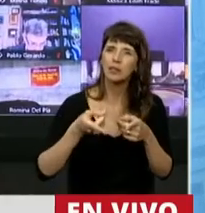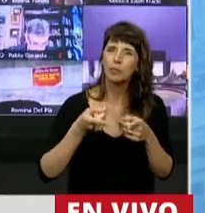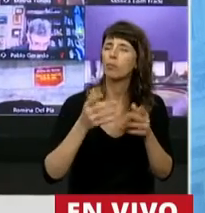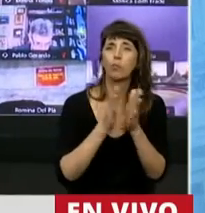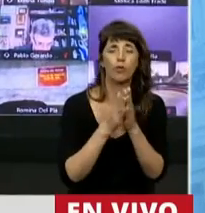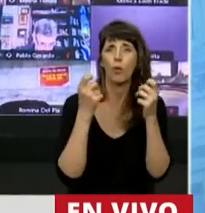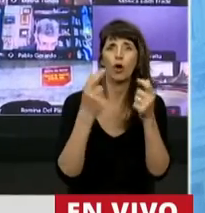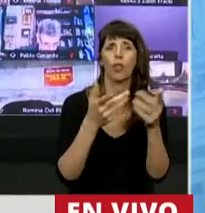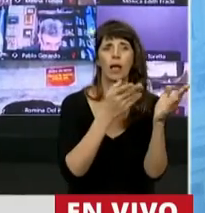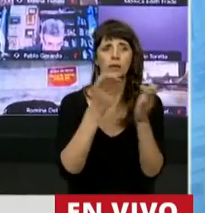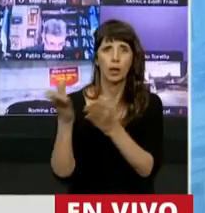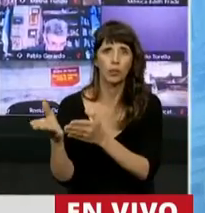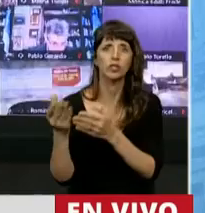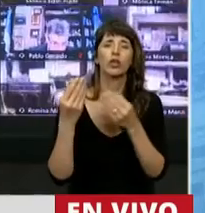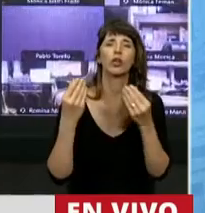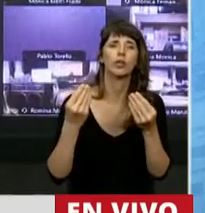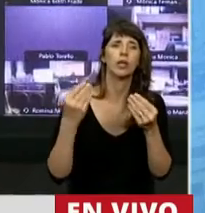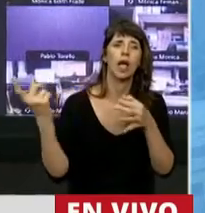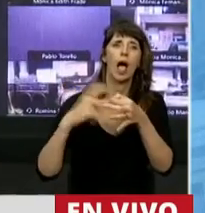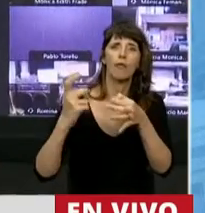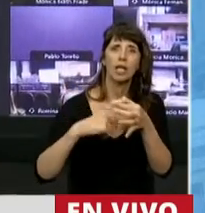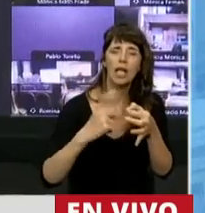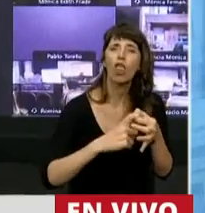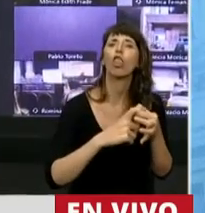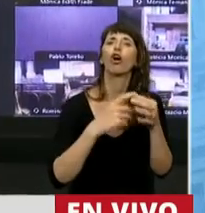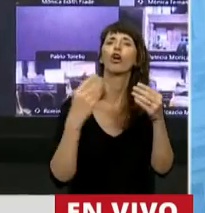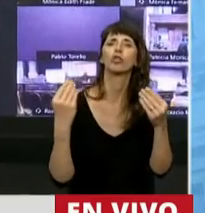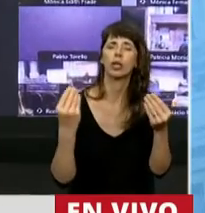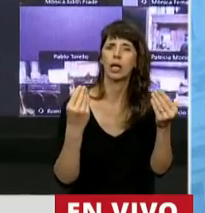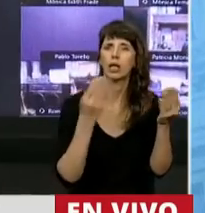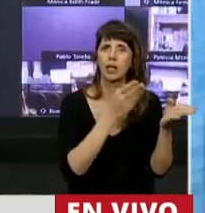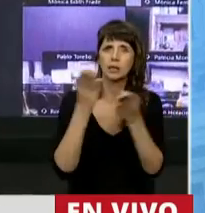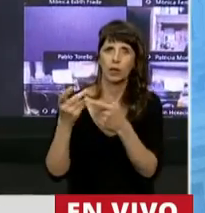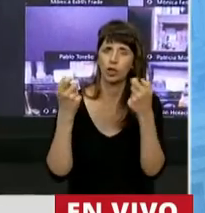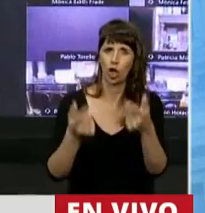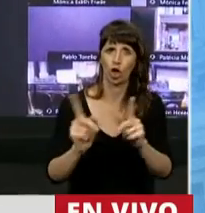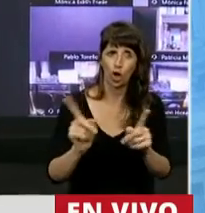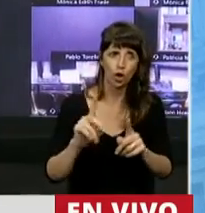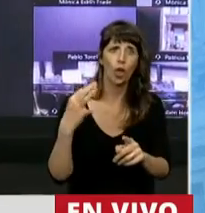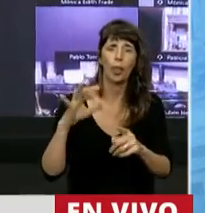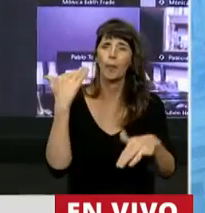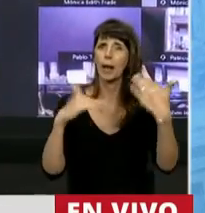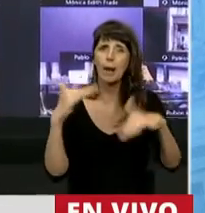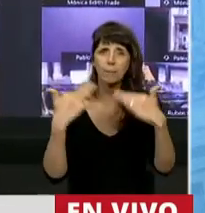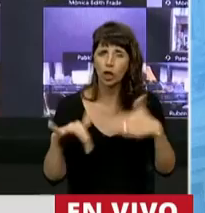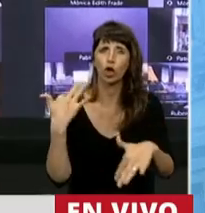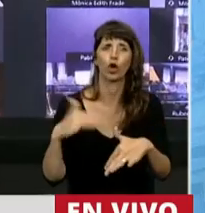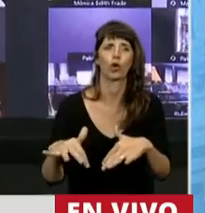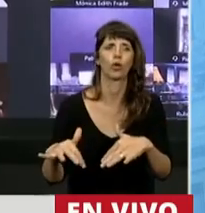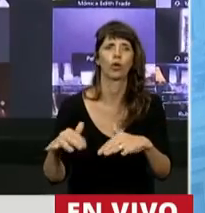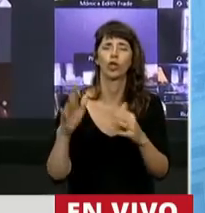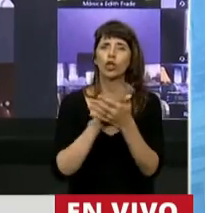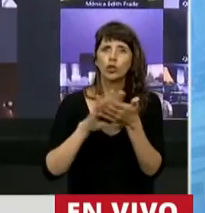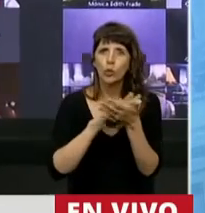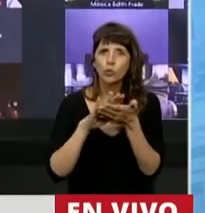carentes de servicios y de prestaciones se realicen con rapidez. La situación